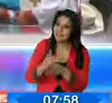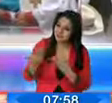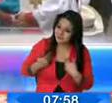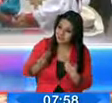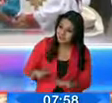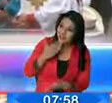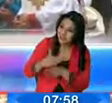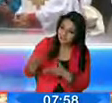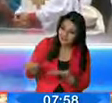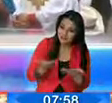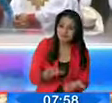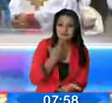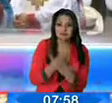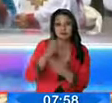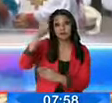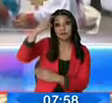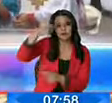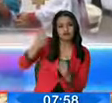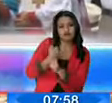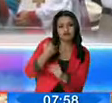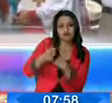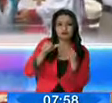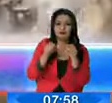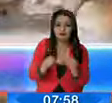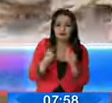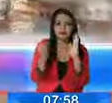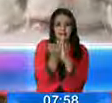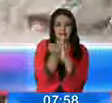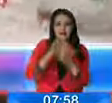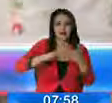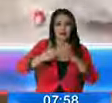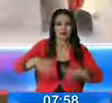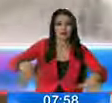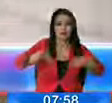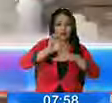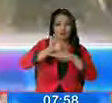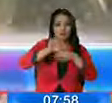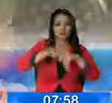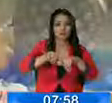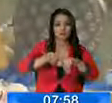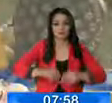y aseguró que su gobierno trabajará para preservar la identidad de los pueblos ecuatorianos.